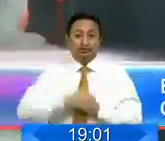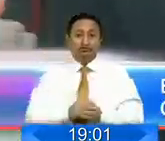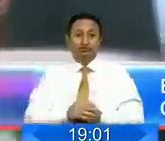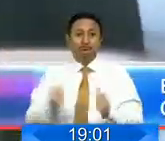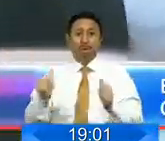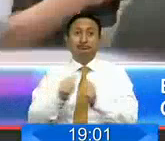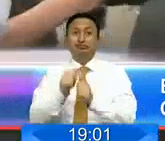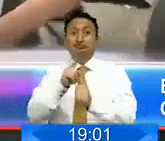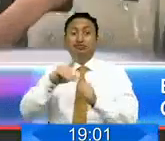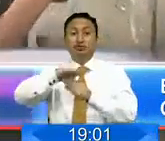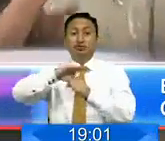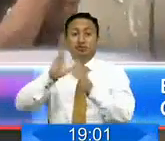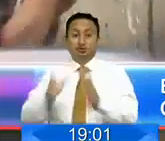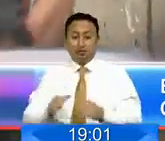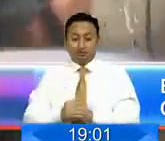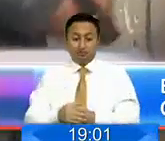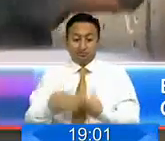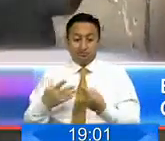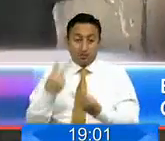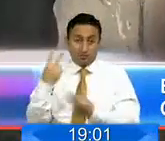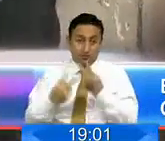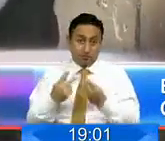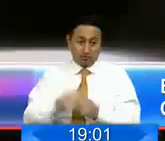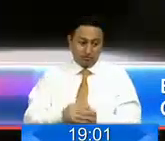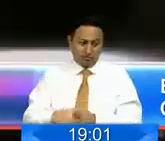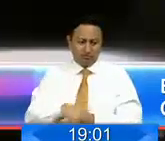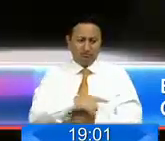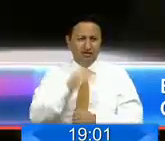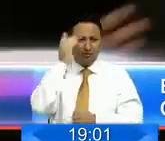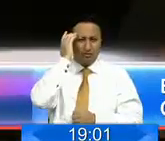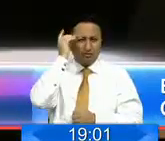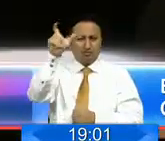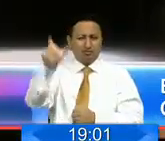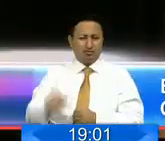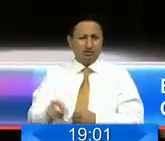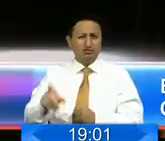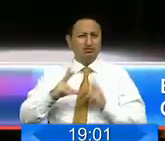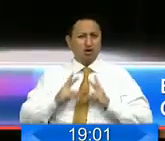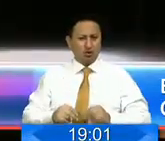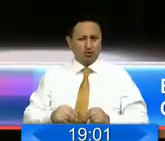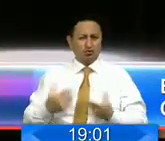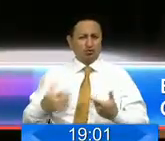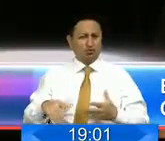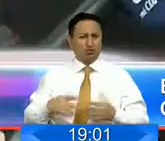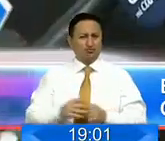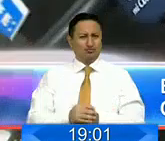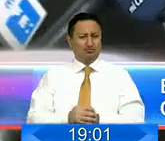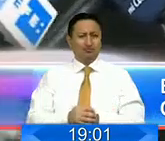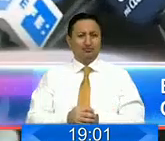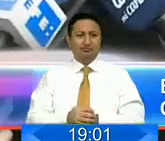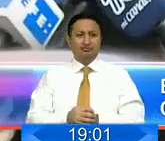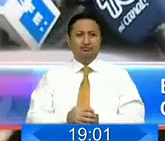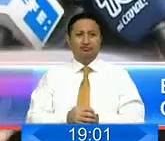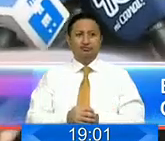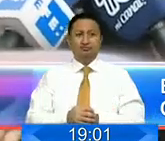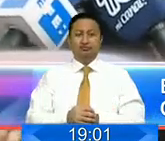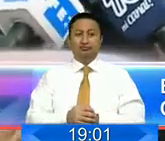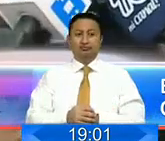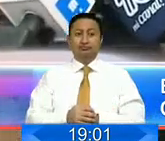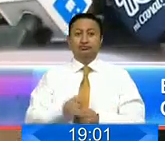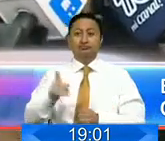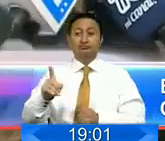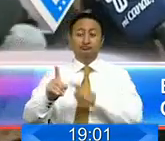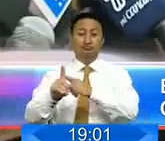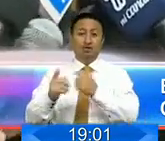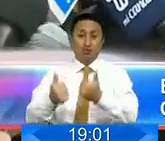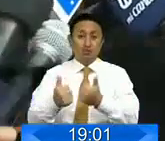Ola Erbneg. Luego de la visita, manifestaron su preocupación por el estado de salud del programador y ciberactivista. Él no se